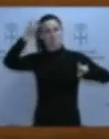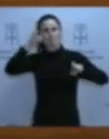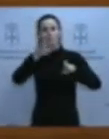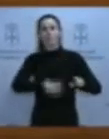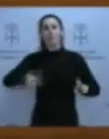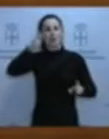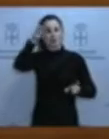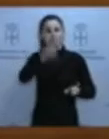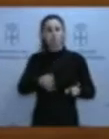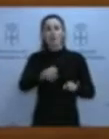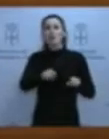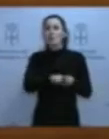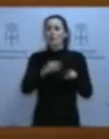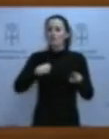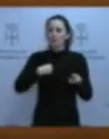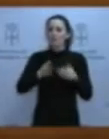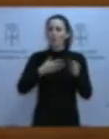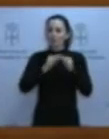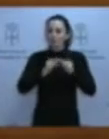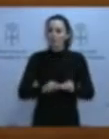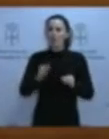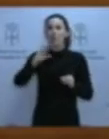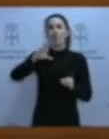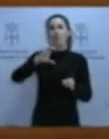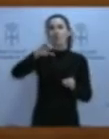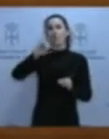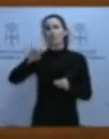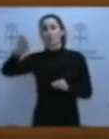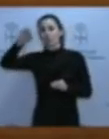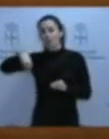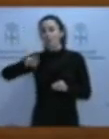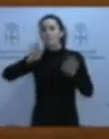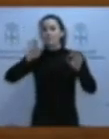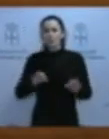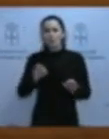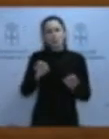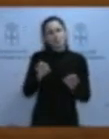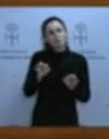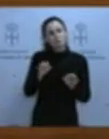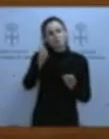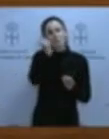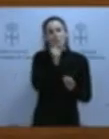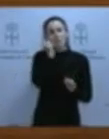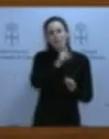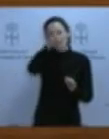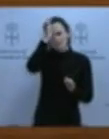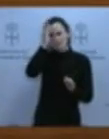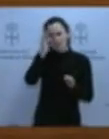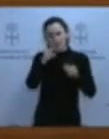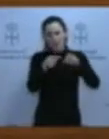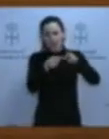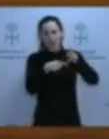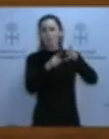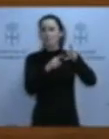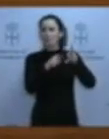Mercado Ecológico y Artesano de Sison, que se celebra los segundos fines de semana de cada mes en la plaza del